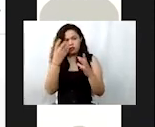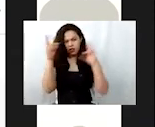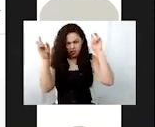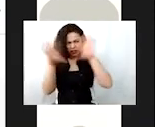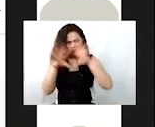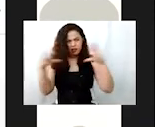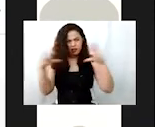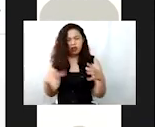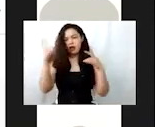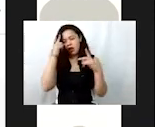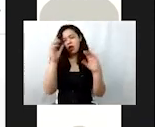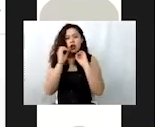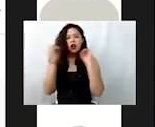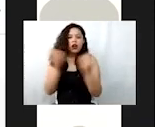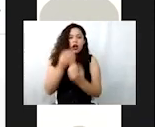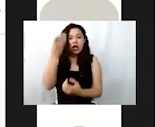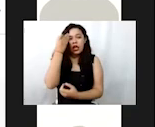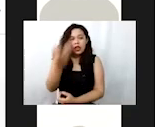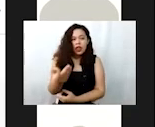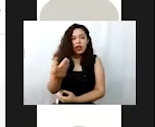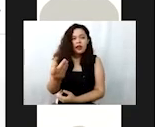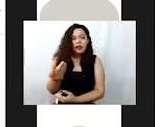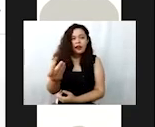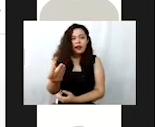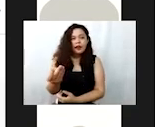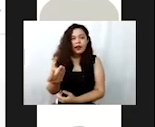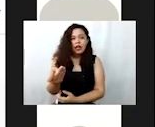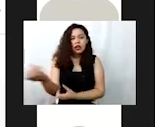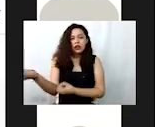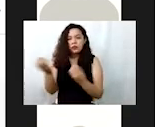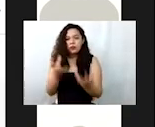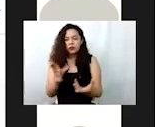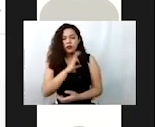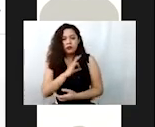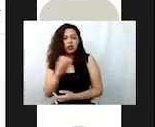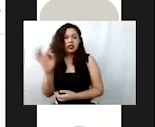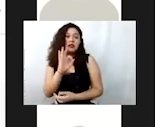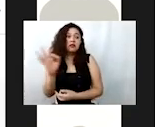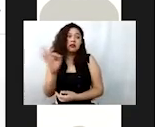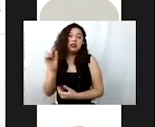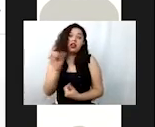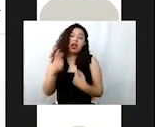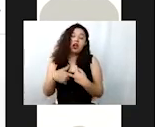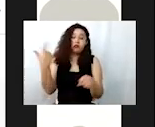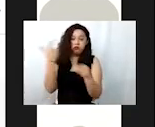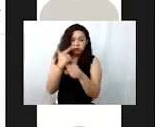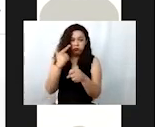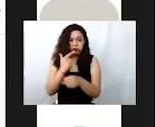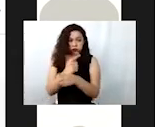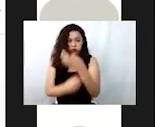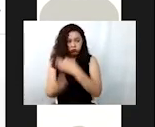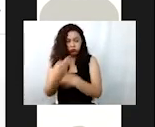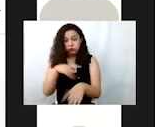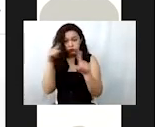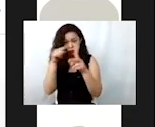la organización, el tiempo que le pueda dedicar a esto, a lo mejor no va a ser una identificación de todas las metas